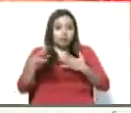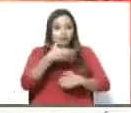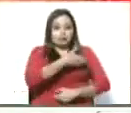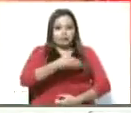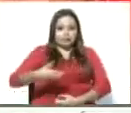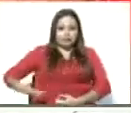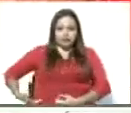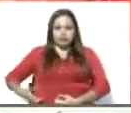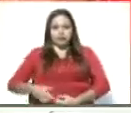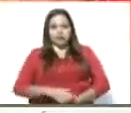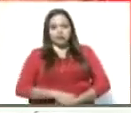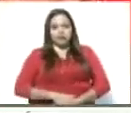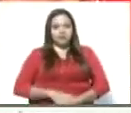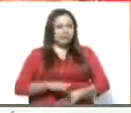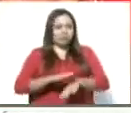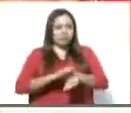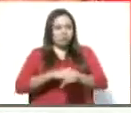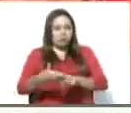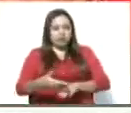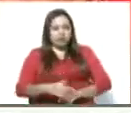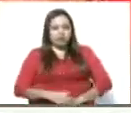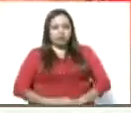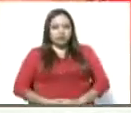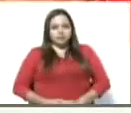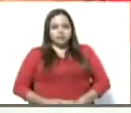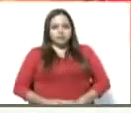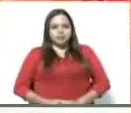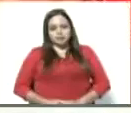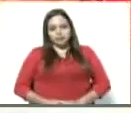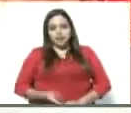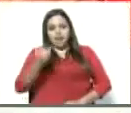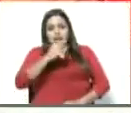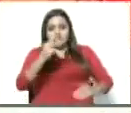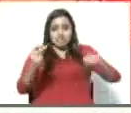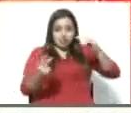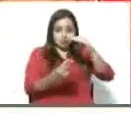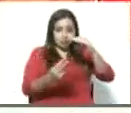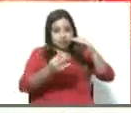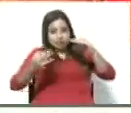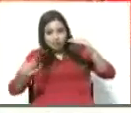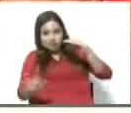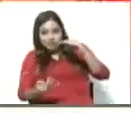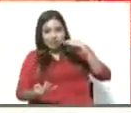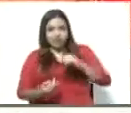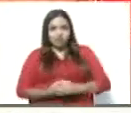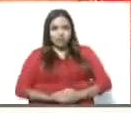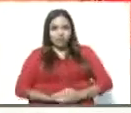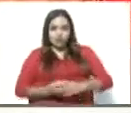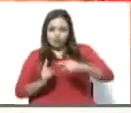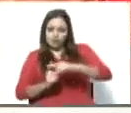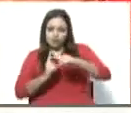presidencia, porque quienes quedaron de segundo y terceros sumados